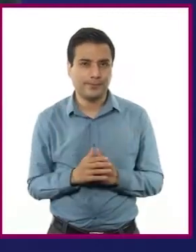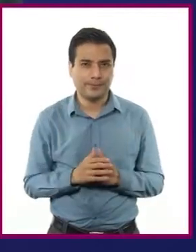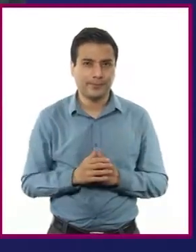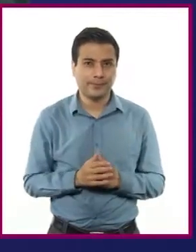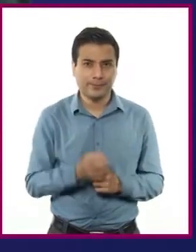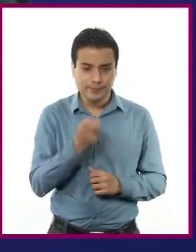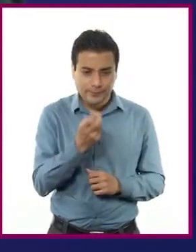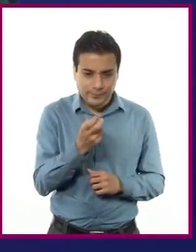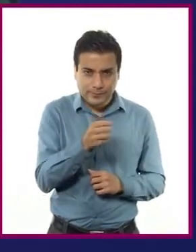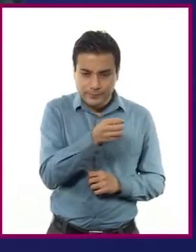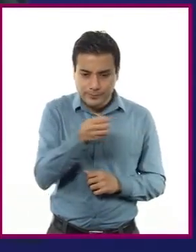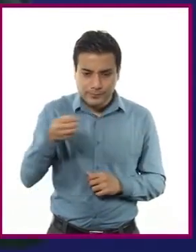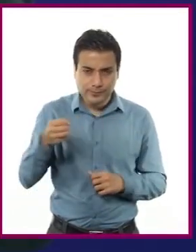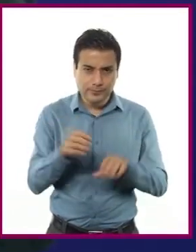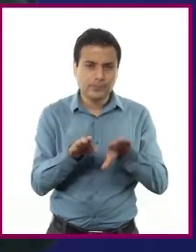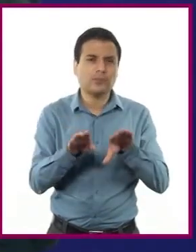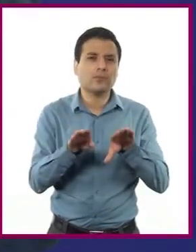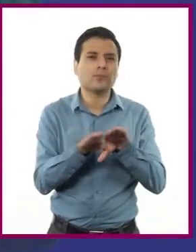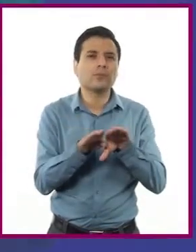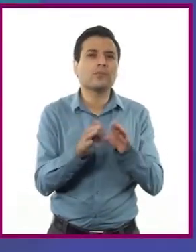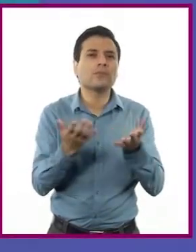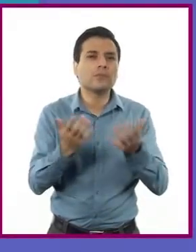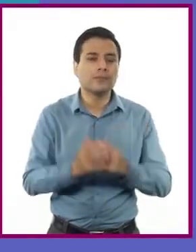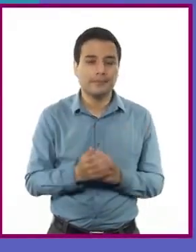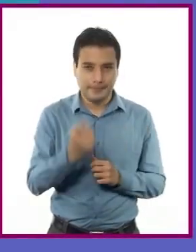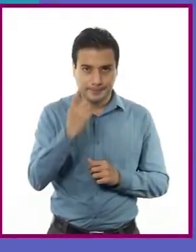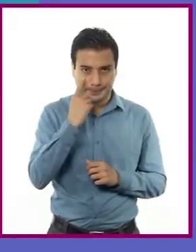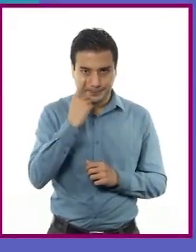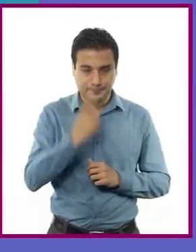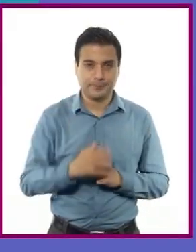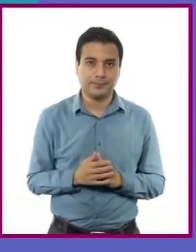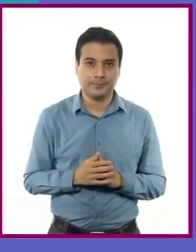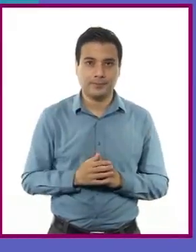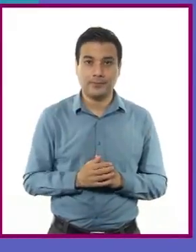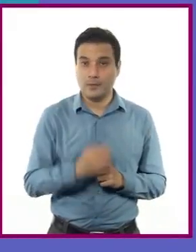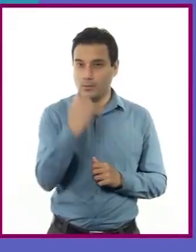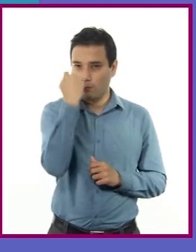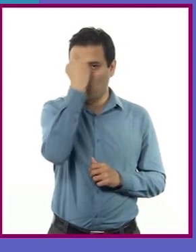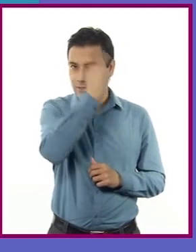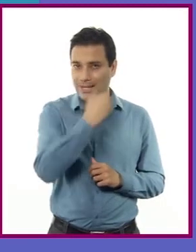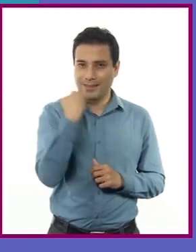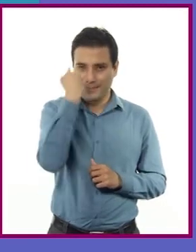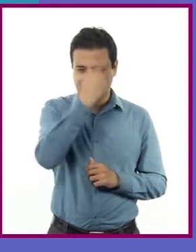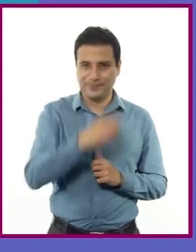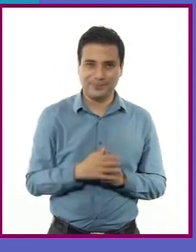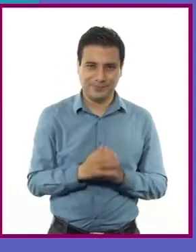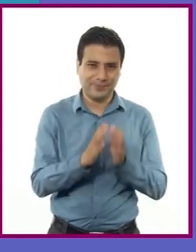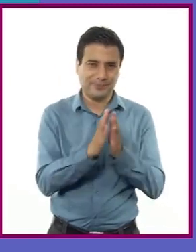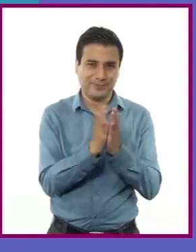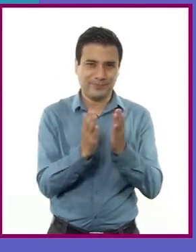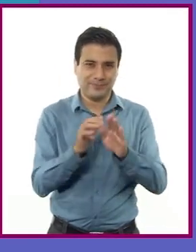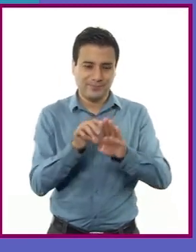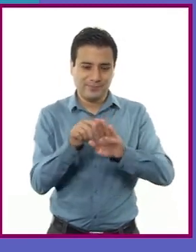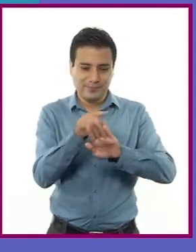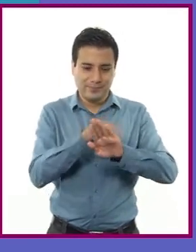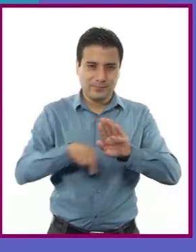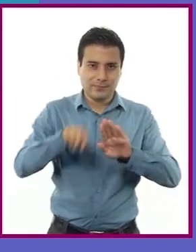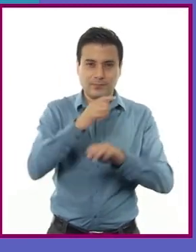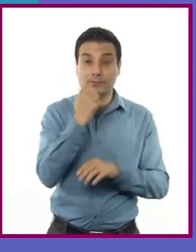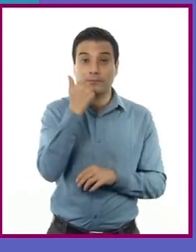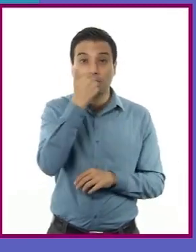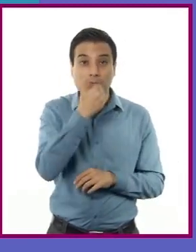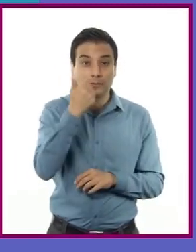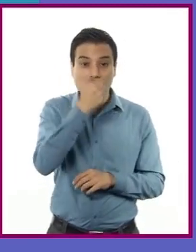estará organizado de la siguiente manera. Portada. En ella se anotarán los datos del estudiante,